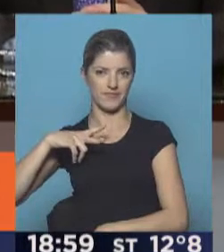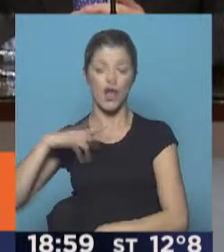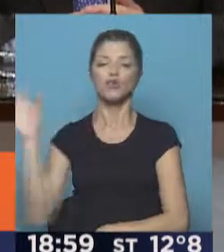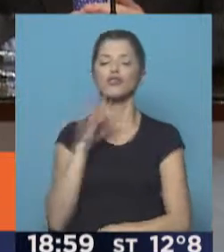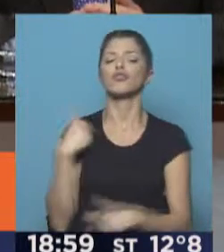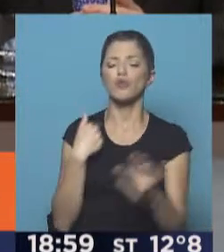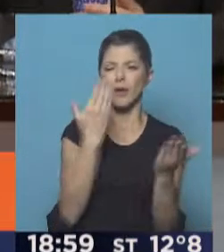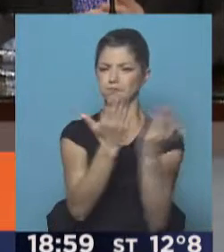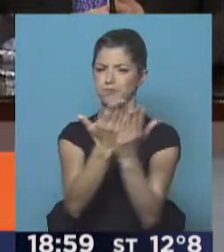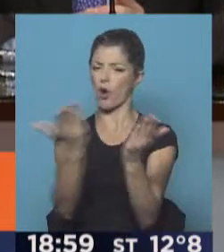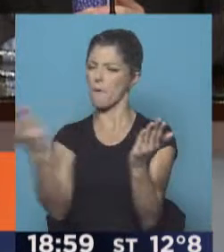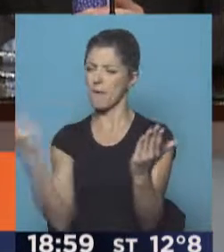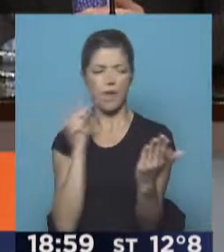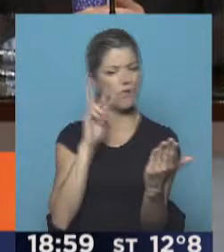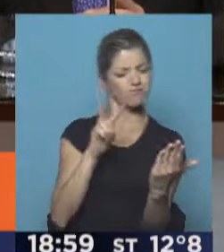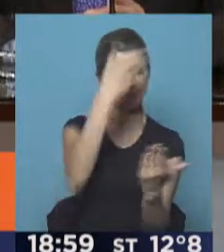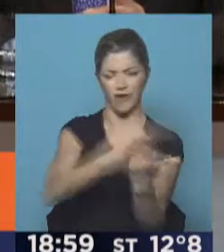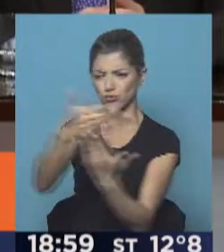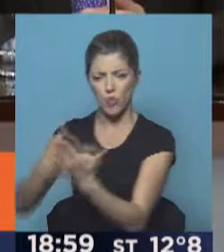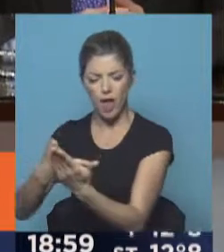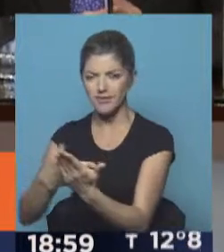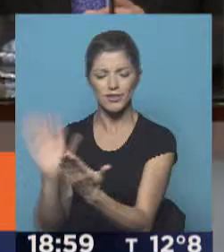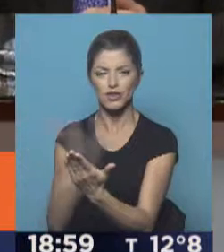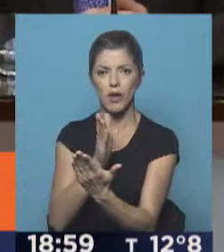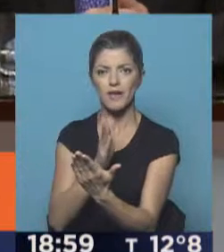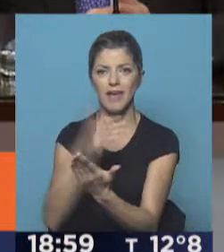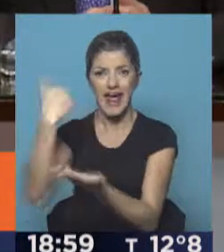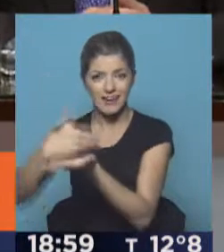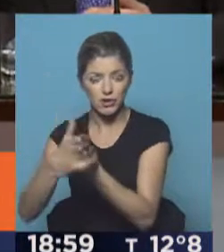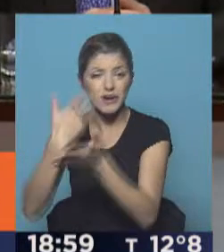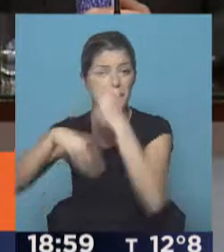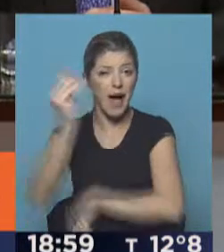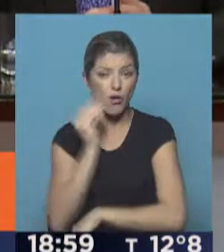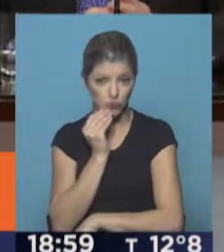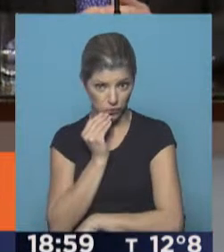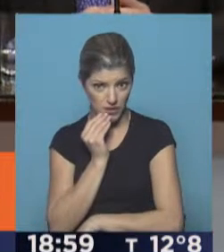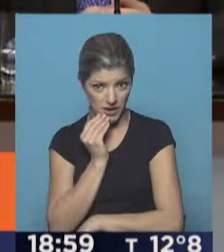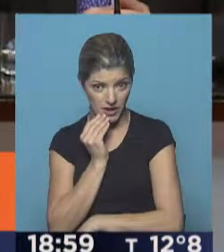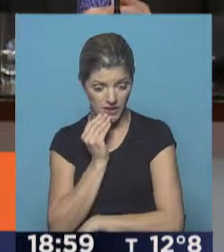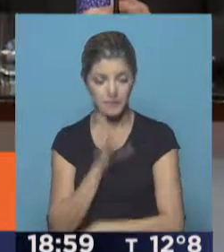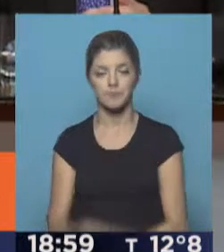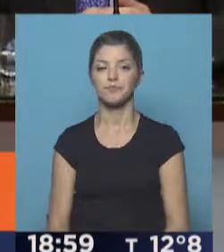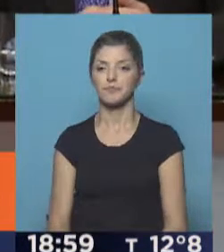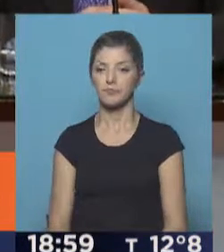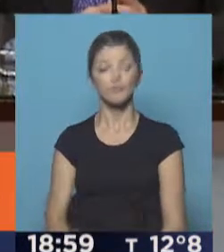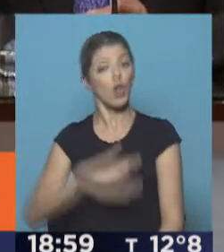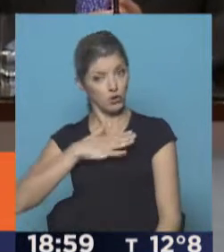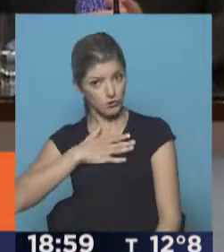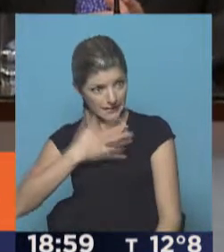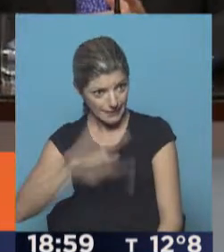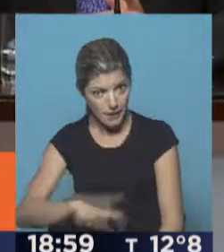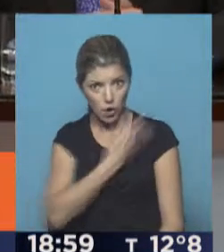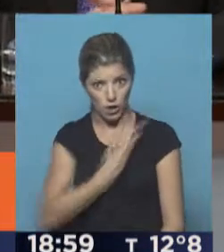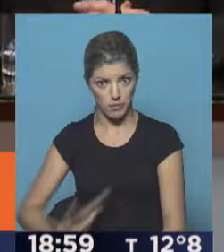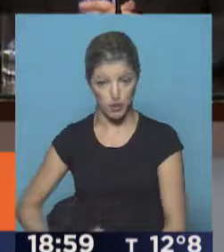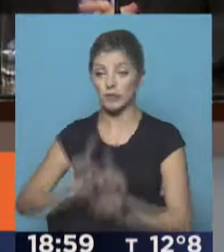visto en los medios últimamente son de los sectores que más consumen. Que de todas formas somos conscientes como gobierno y por decisión